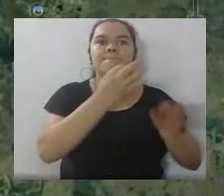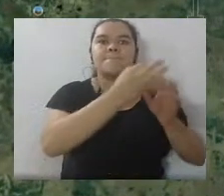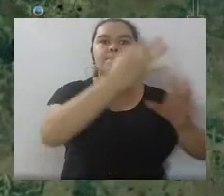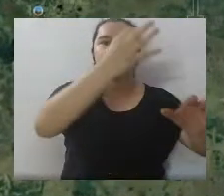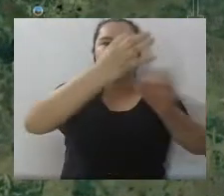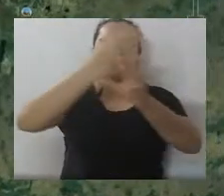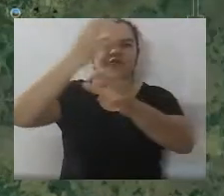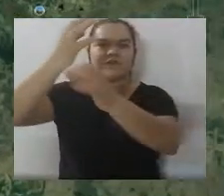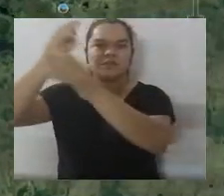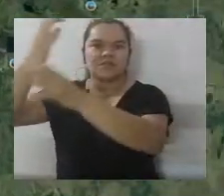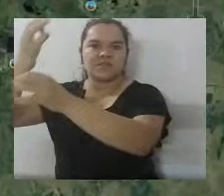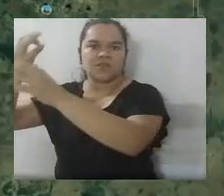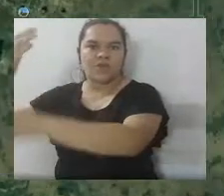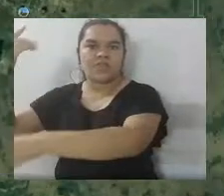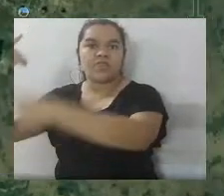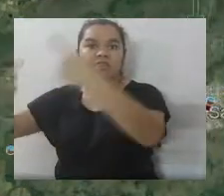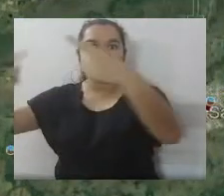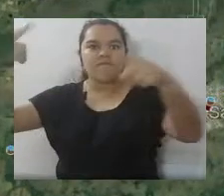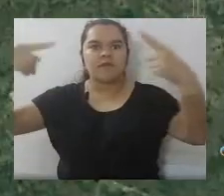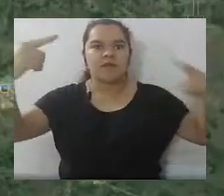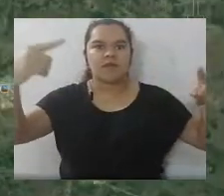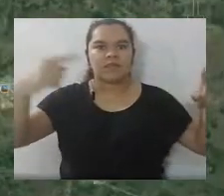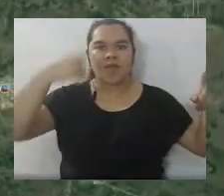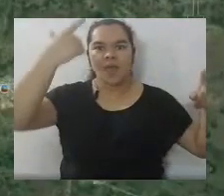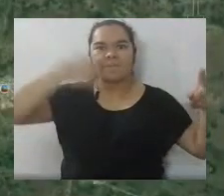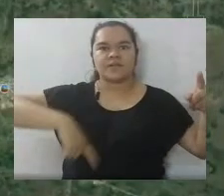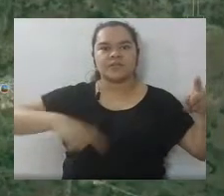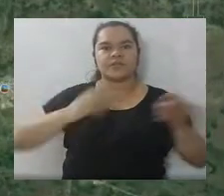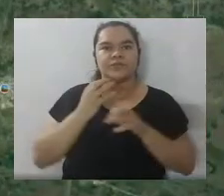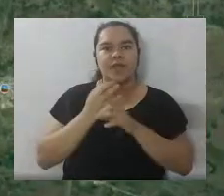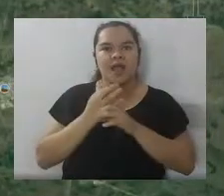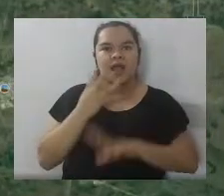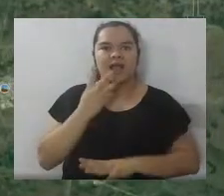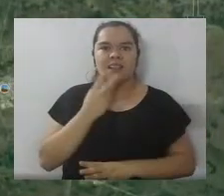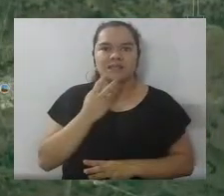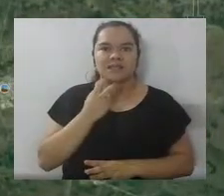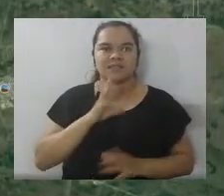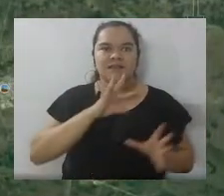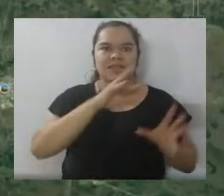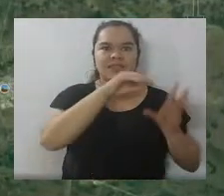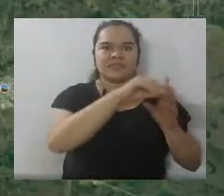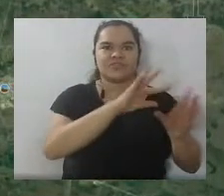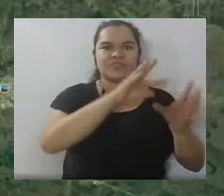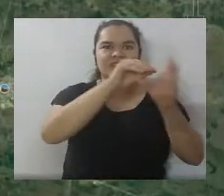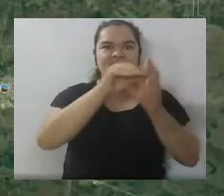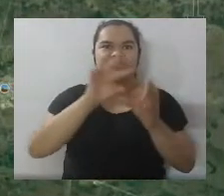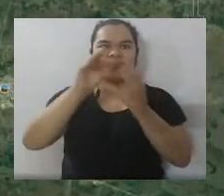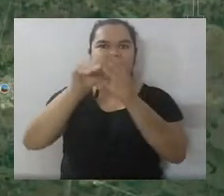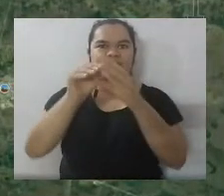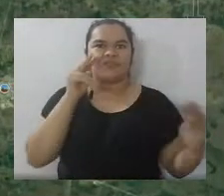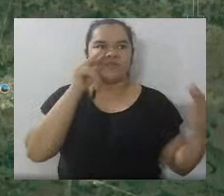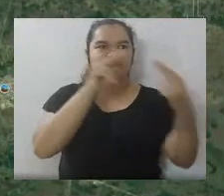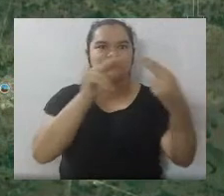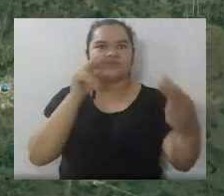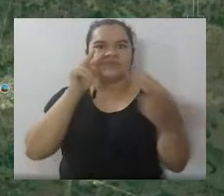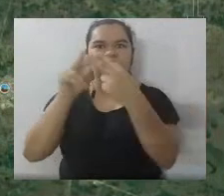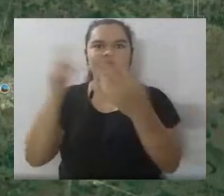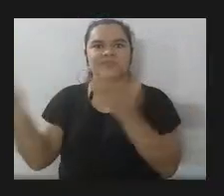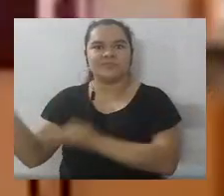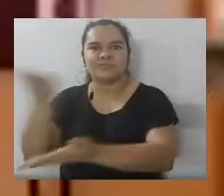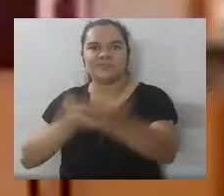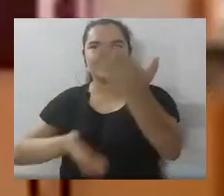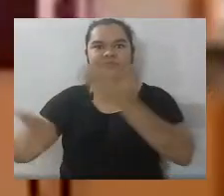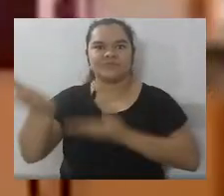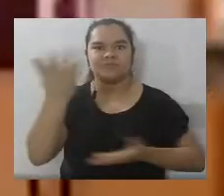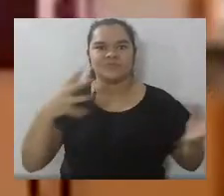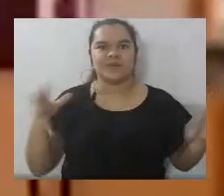Nuestra carrera exige permanentemente que ustedes interactúen con muchas otras profesiones que